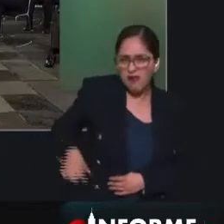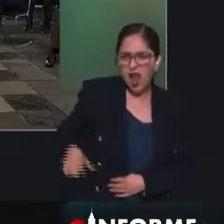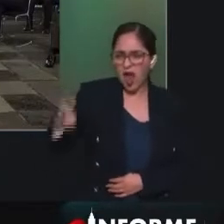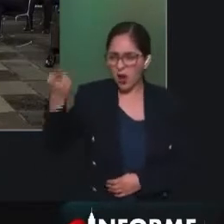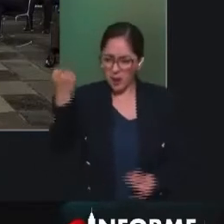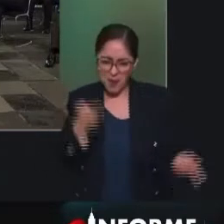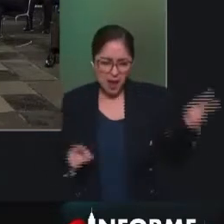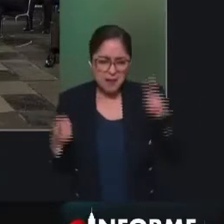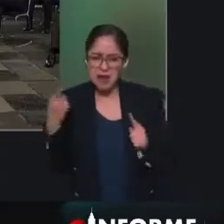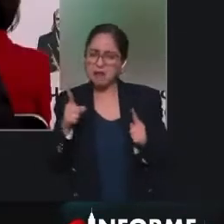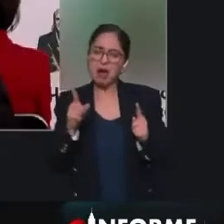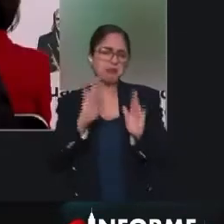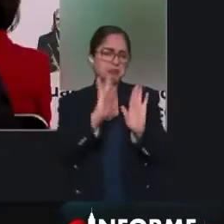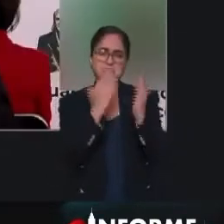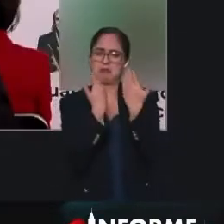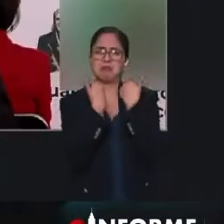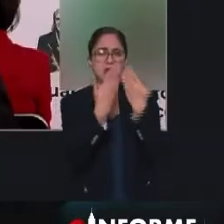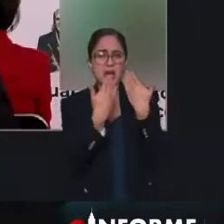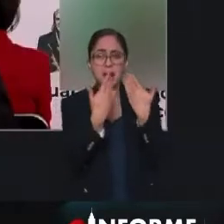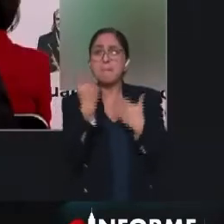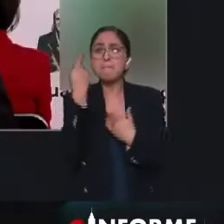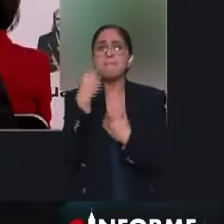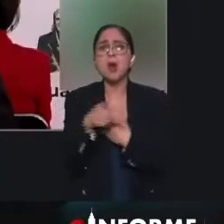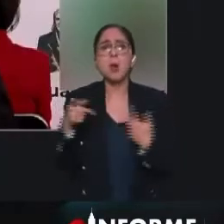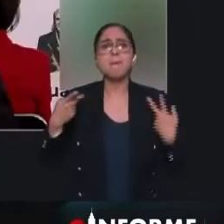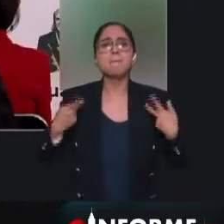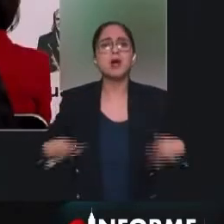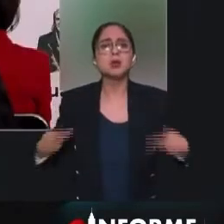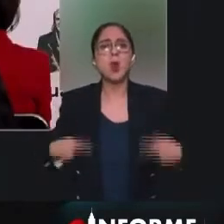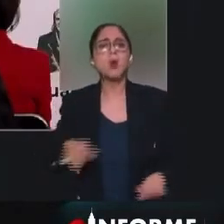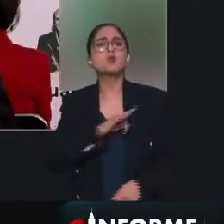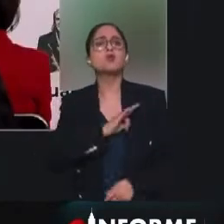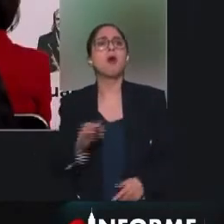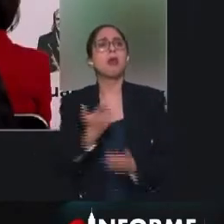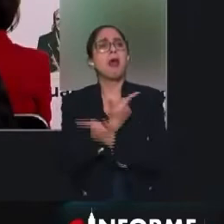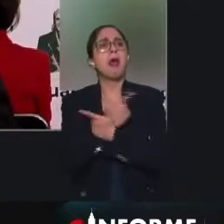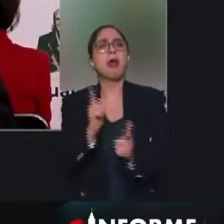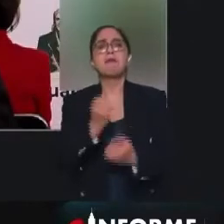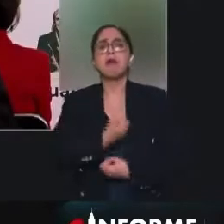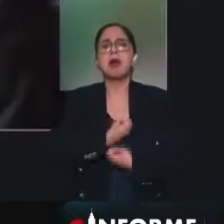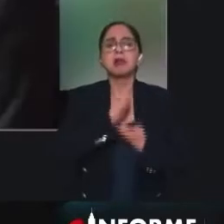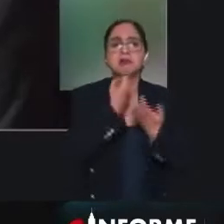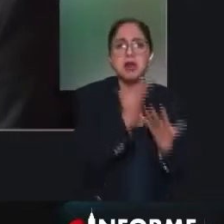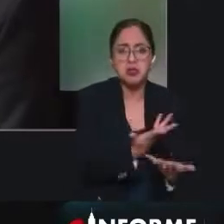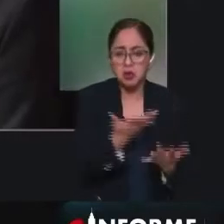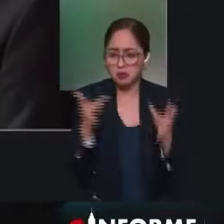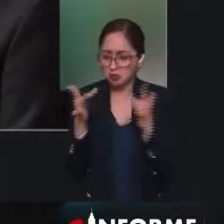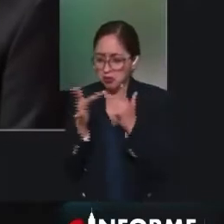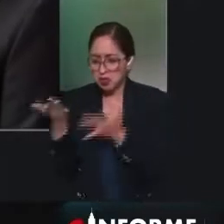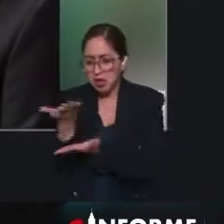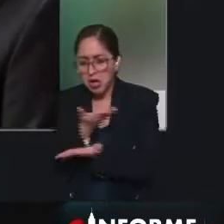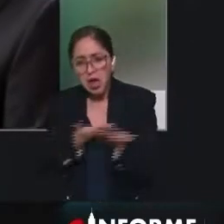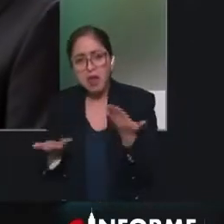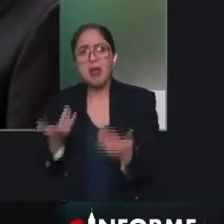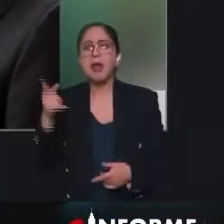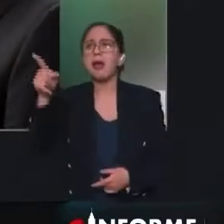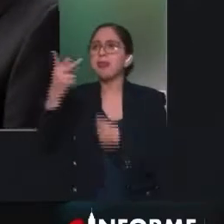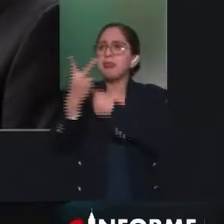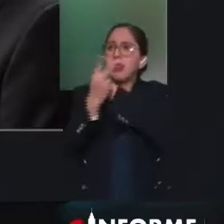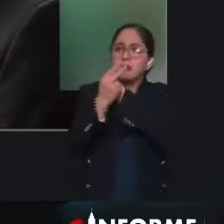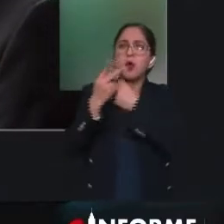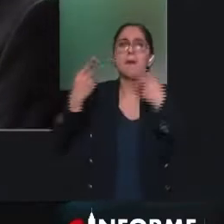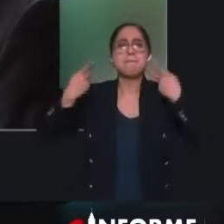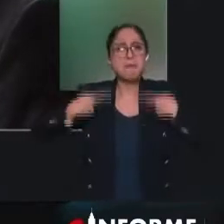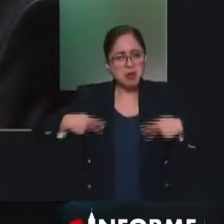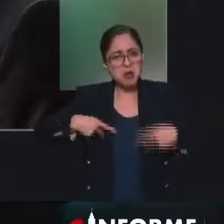sea, lo pueden hacer libremente y pueden usar las redes y pueden aparecer en televisión y decir que estamos en una dictadura donde hay